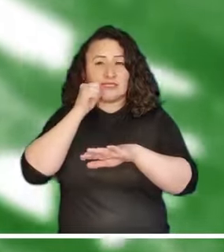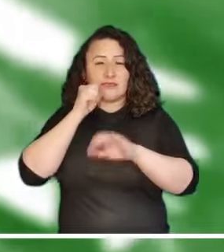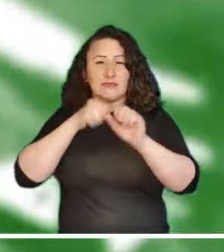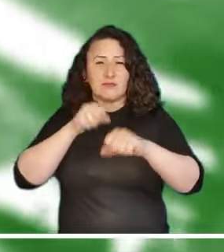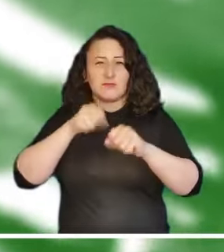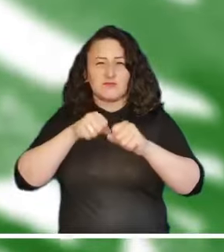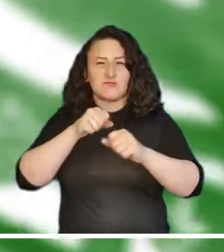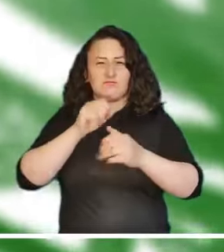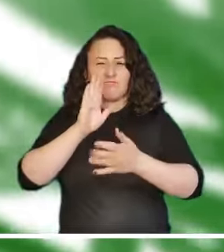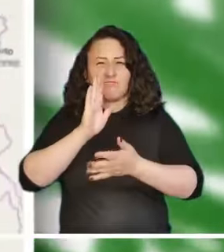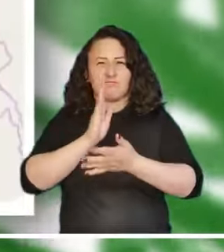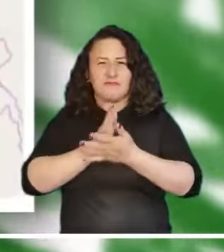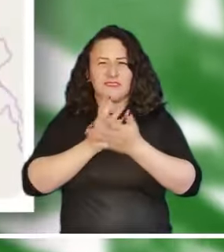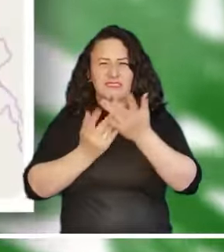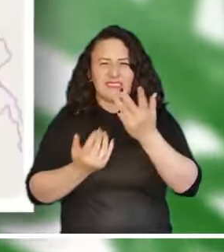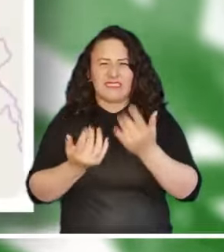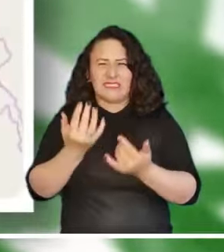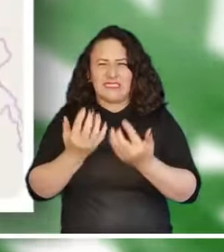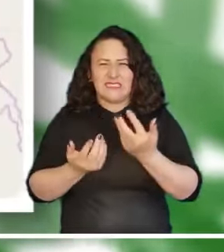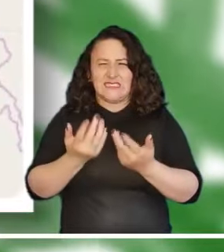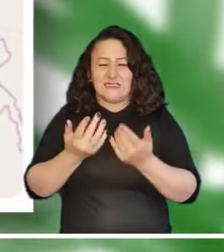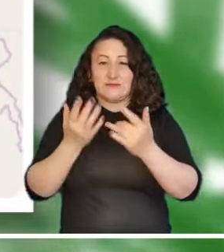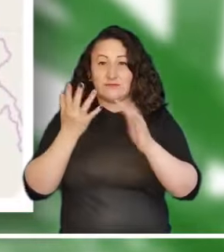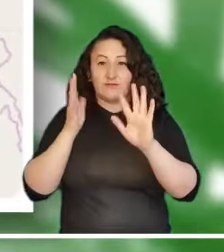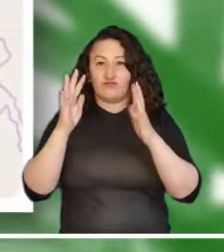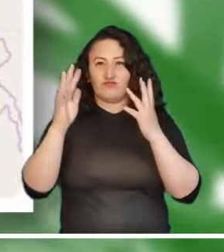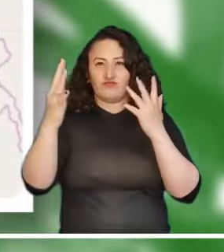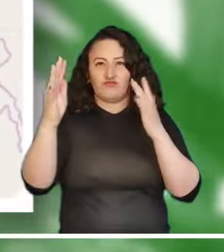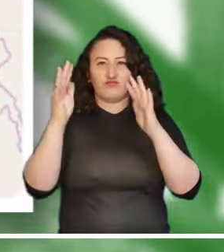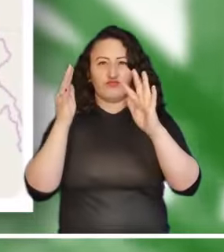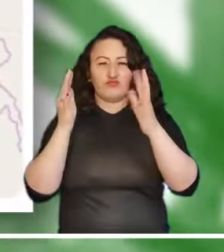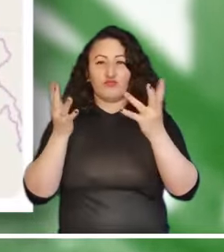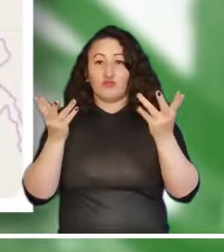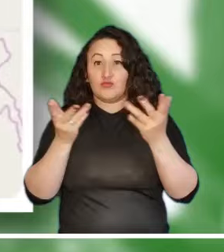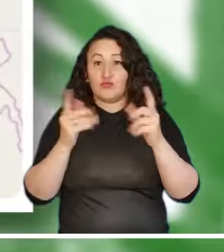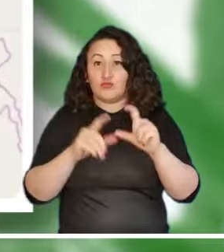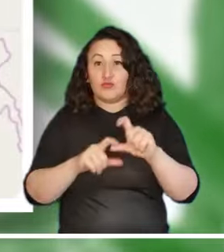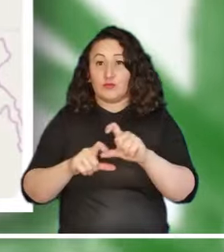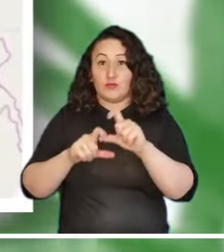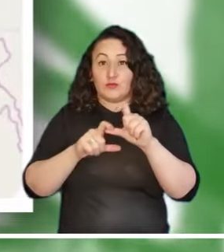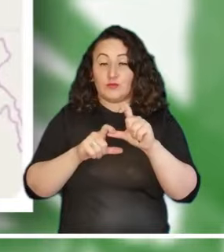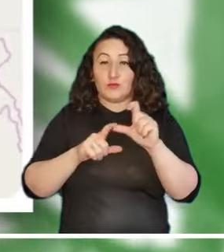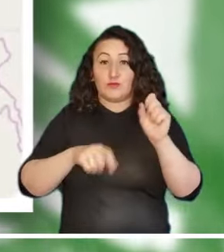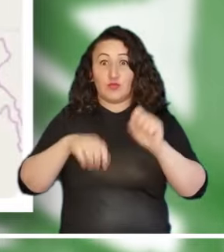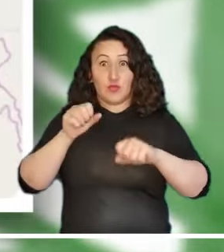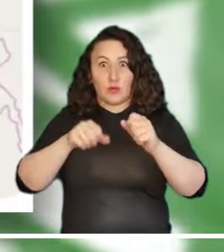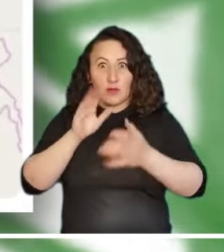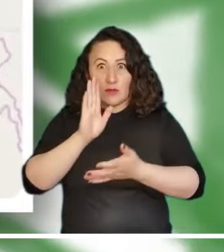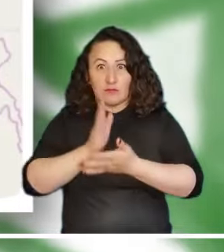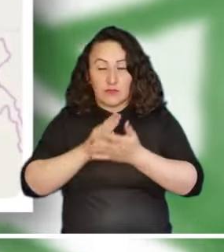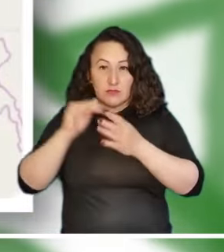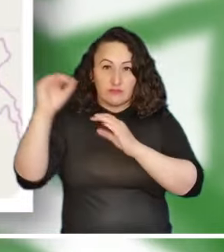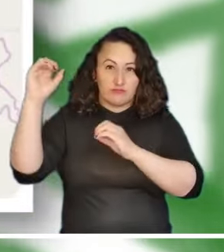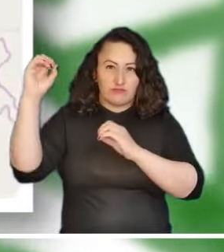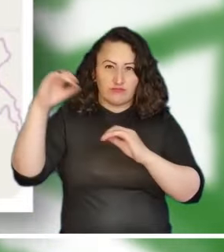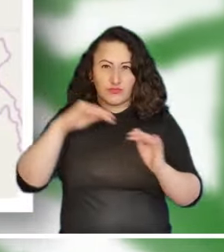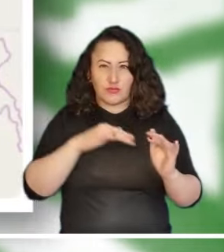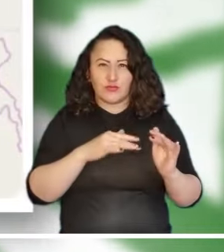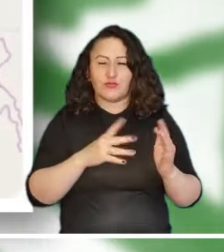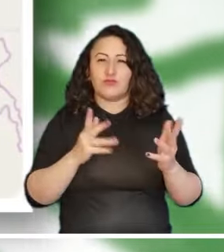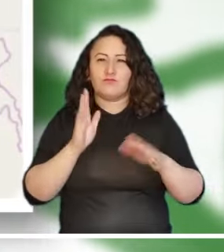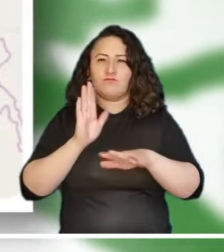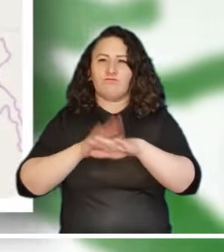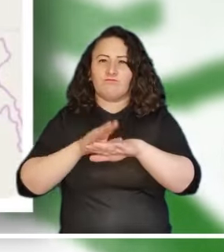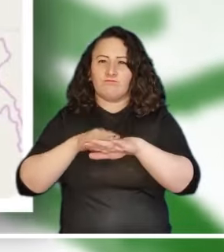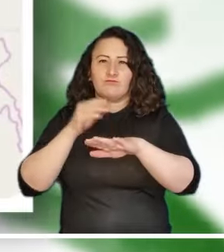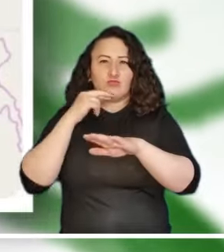Persiste la alerta naranja debido a la moderada posibilidad de incendios de la cobertura vegetal en La Guajira. La alta